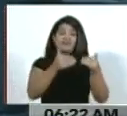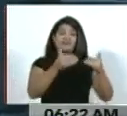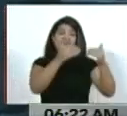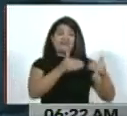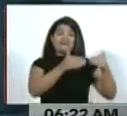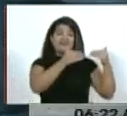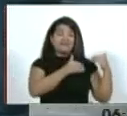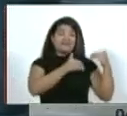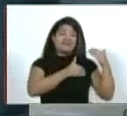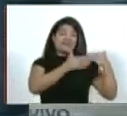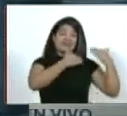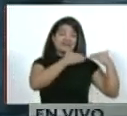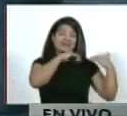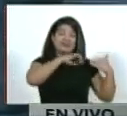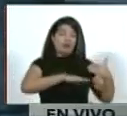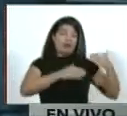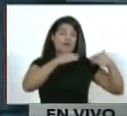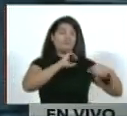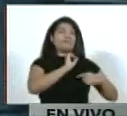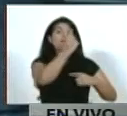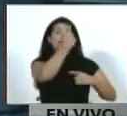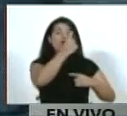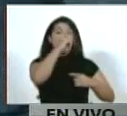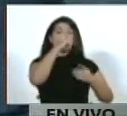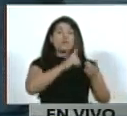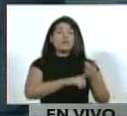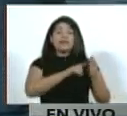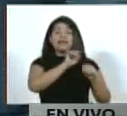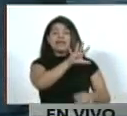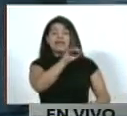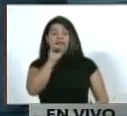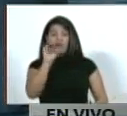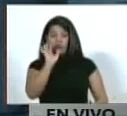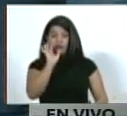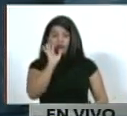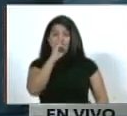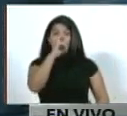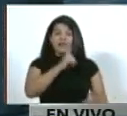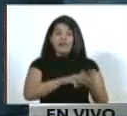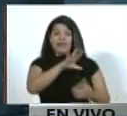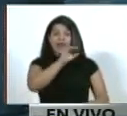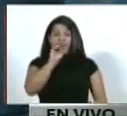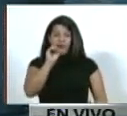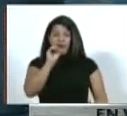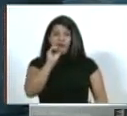se remonta a los años 1500,